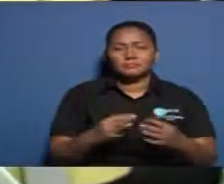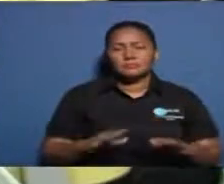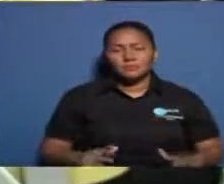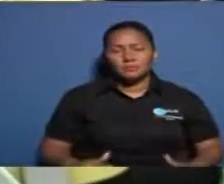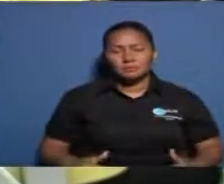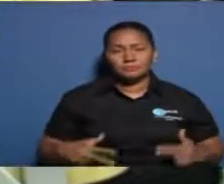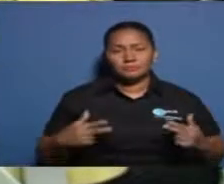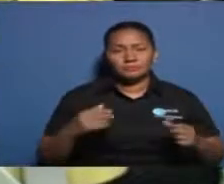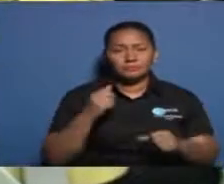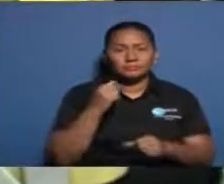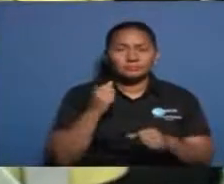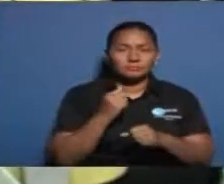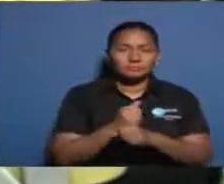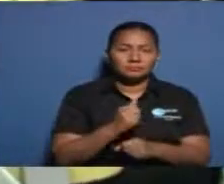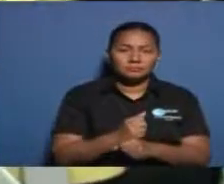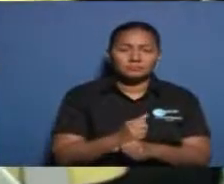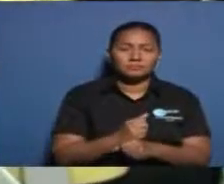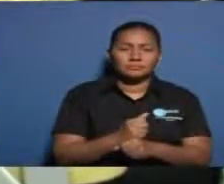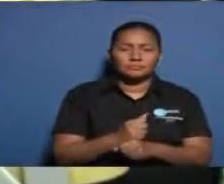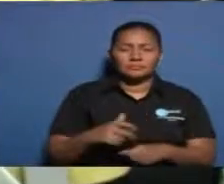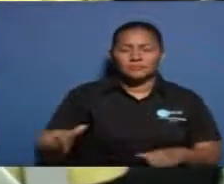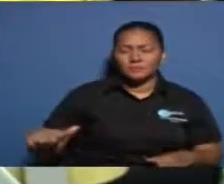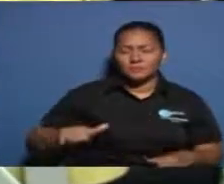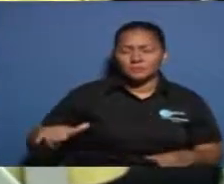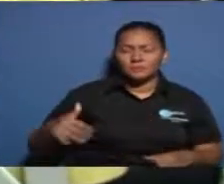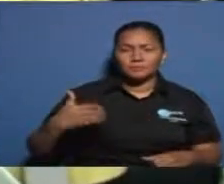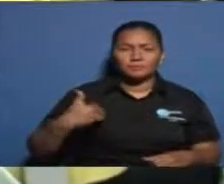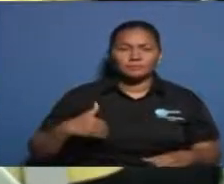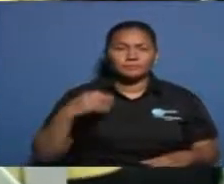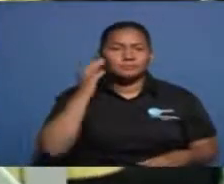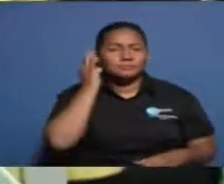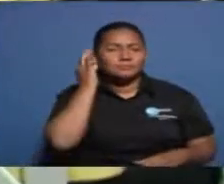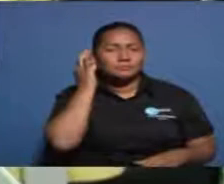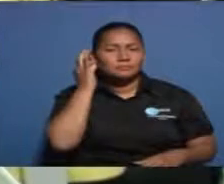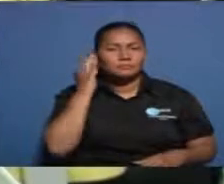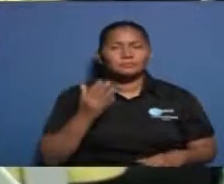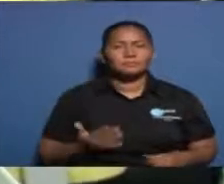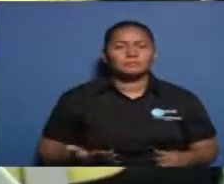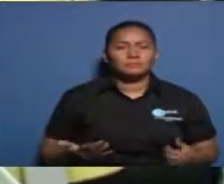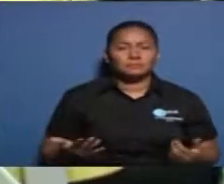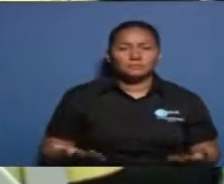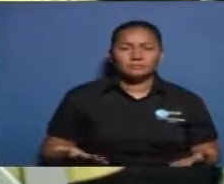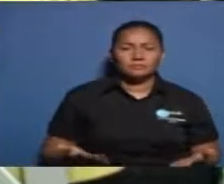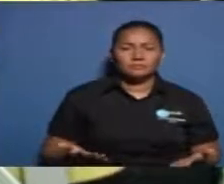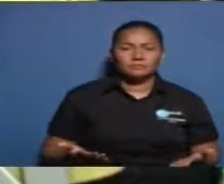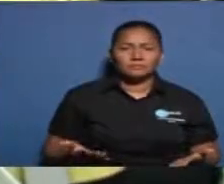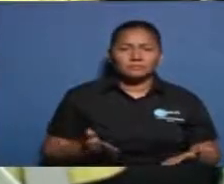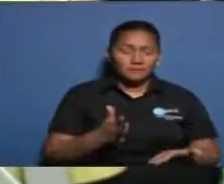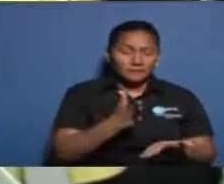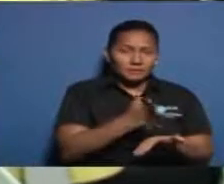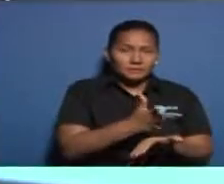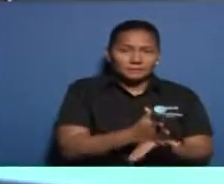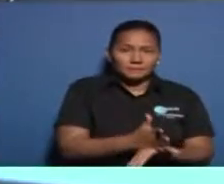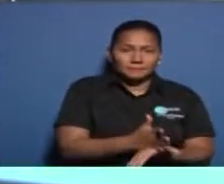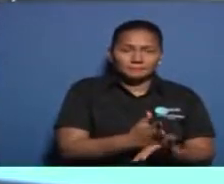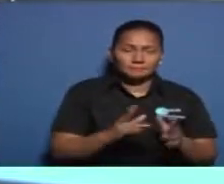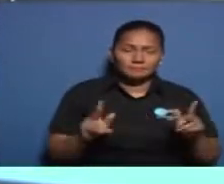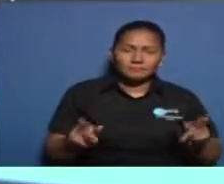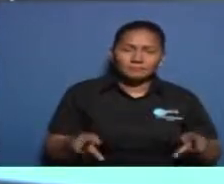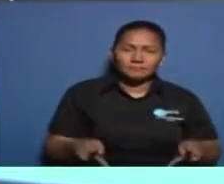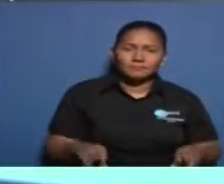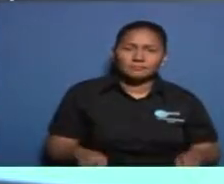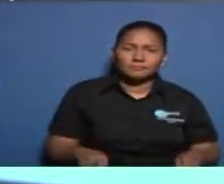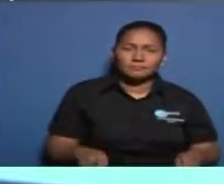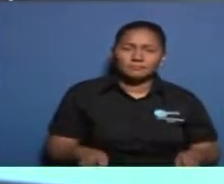entre hombres y mujeres porque de qué se trata esto se trata de que la mitad la población que somos mujeres